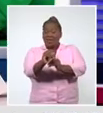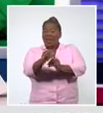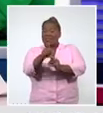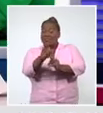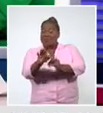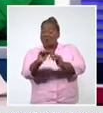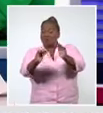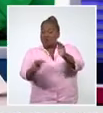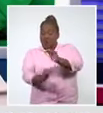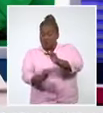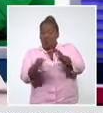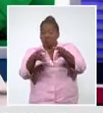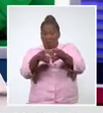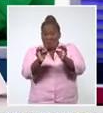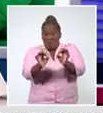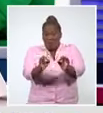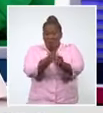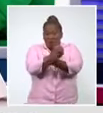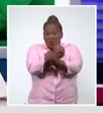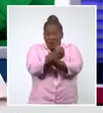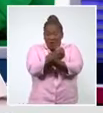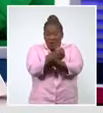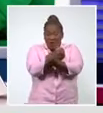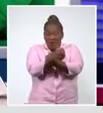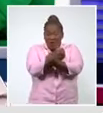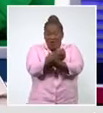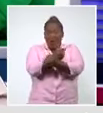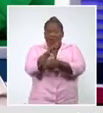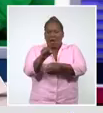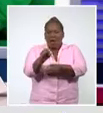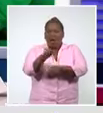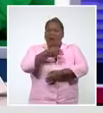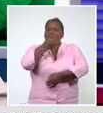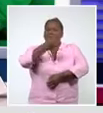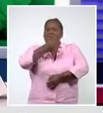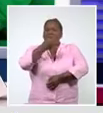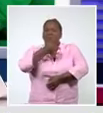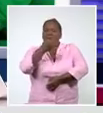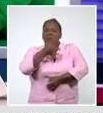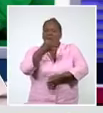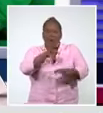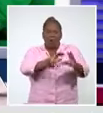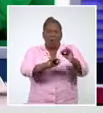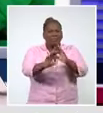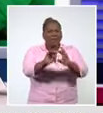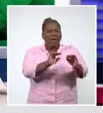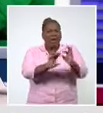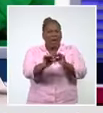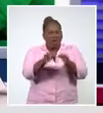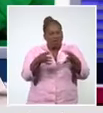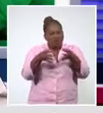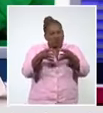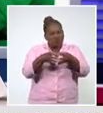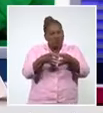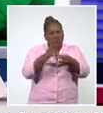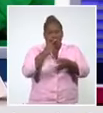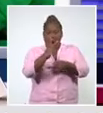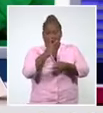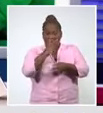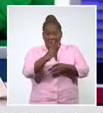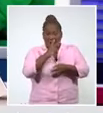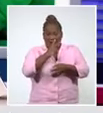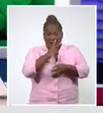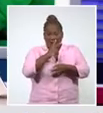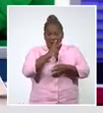pediátricas. Porque ahí conversando con el equipo de pediatría, de especialistas que atienden